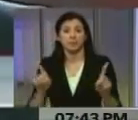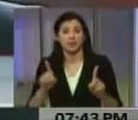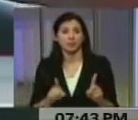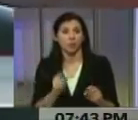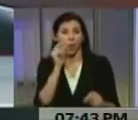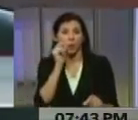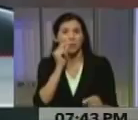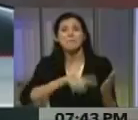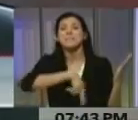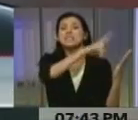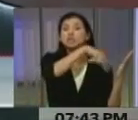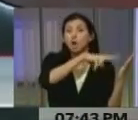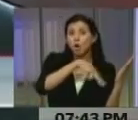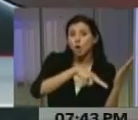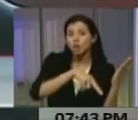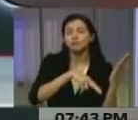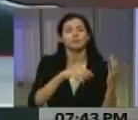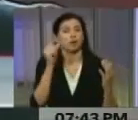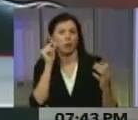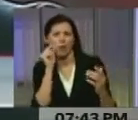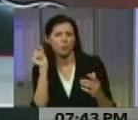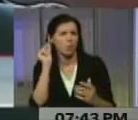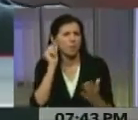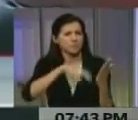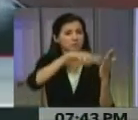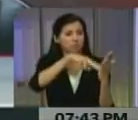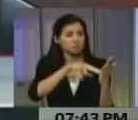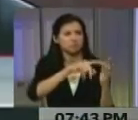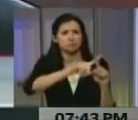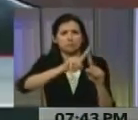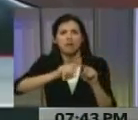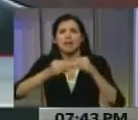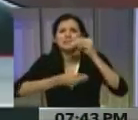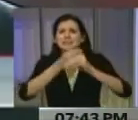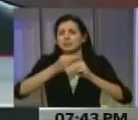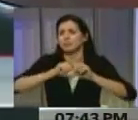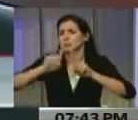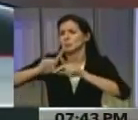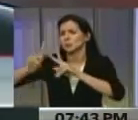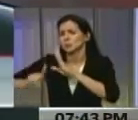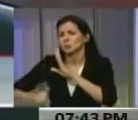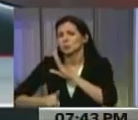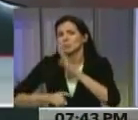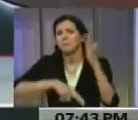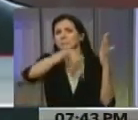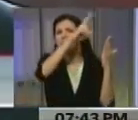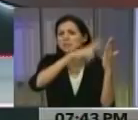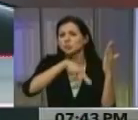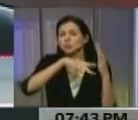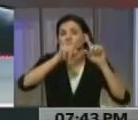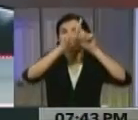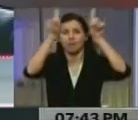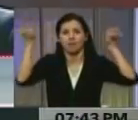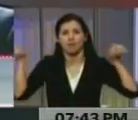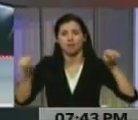Tobar, Michelena, por nombrar algunos, crearon un gran